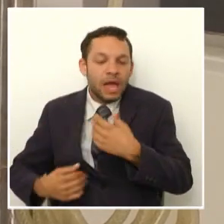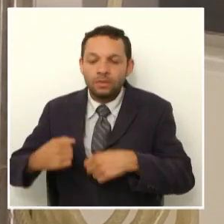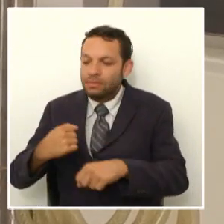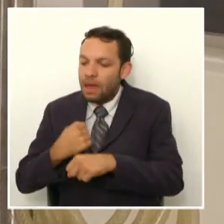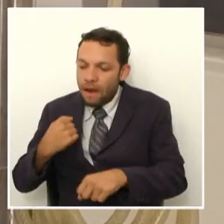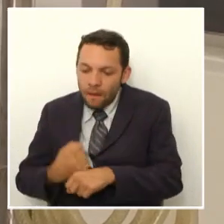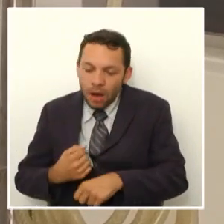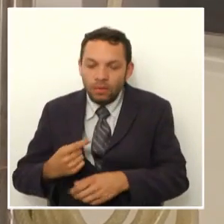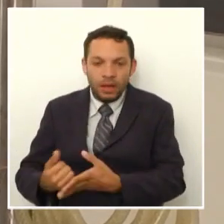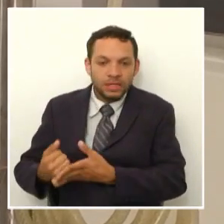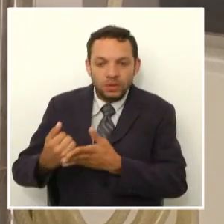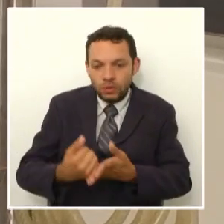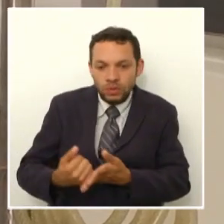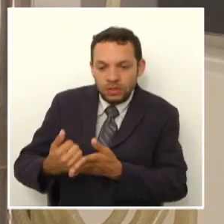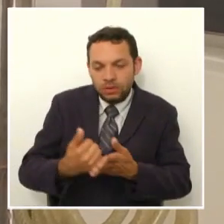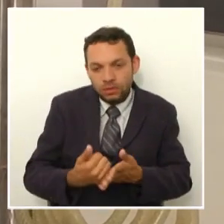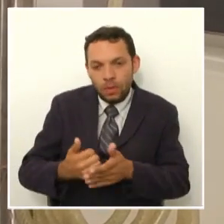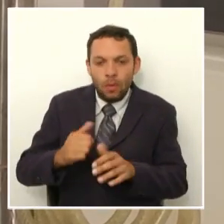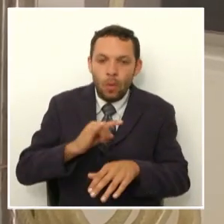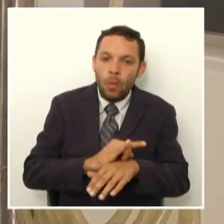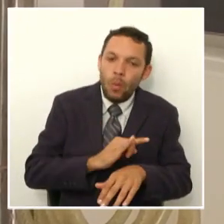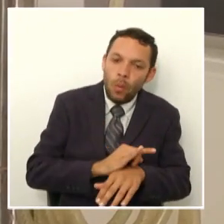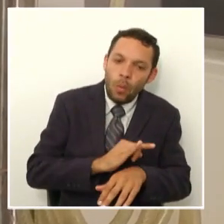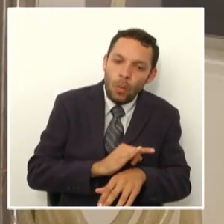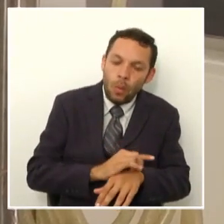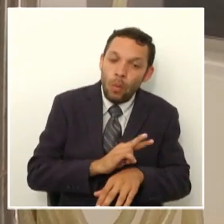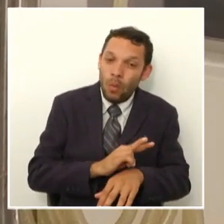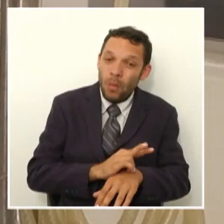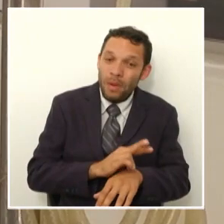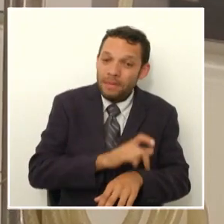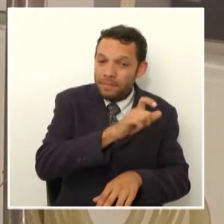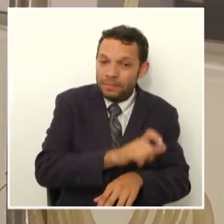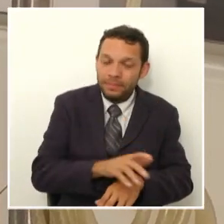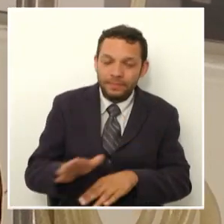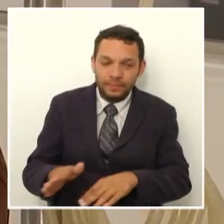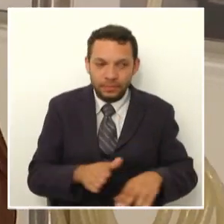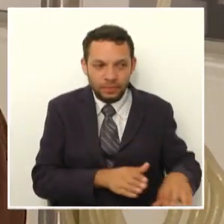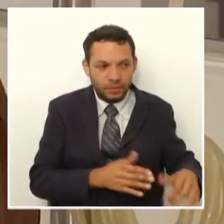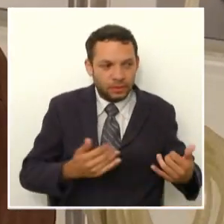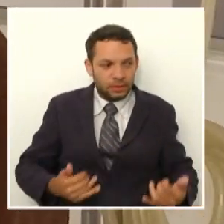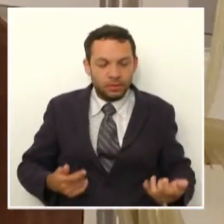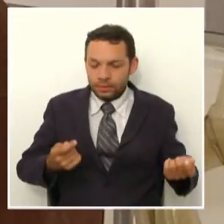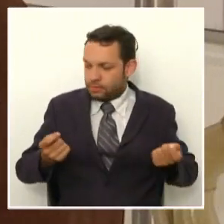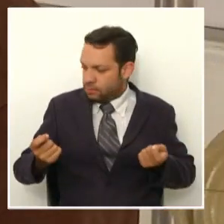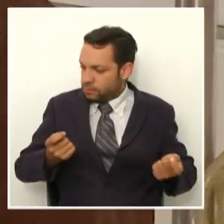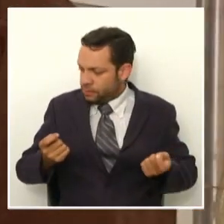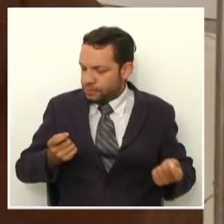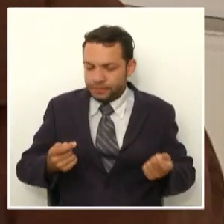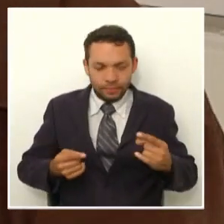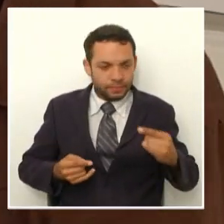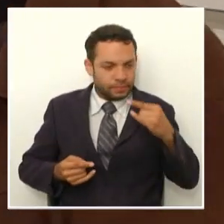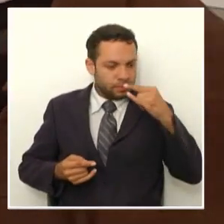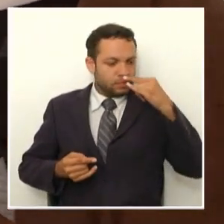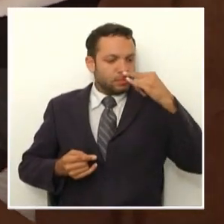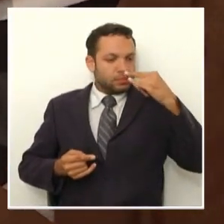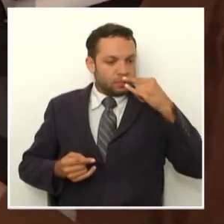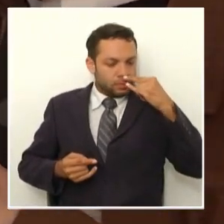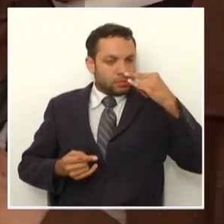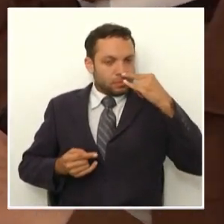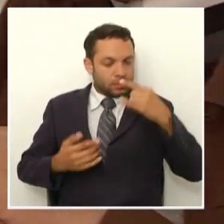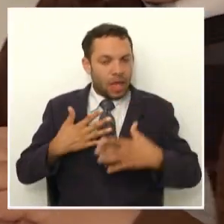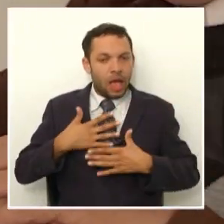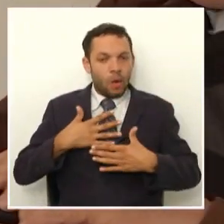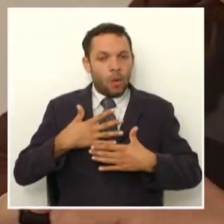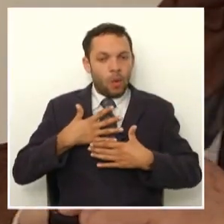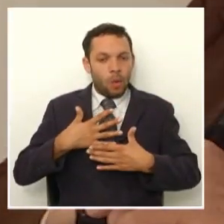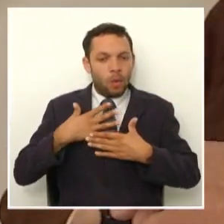nosotros al pie del paciente. Bueno, y entonces, ¿esto qué? ¿Controlaba la respiración del paciente? Controlaba la ventilación